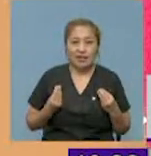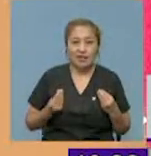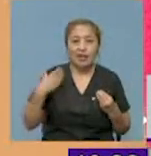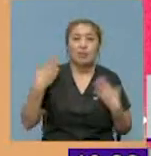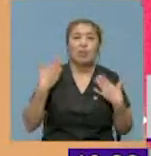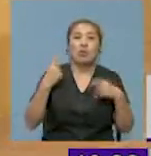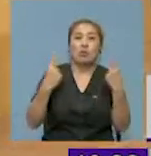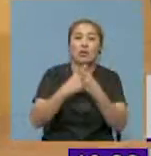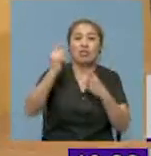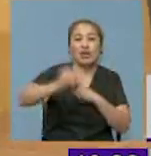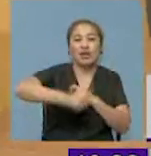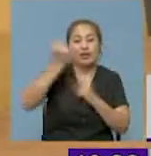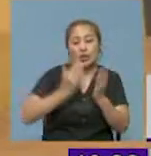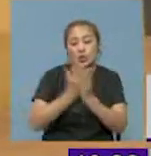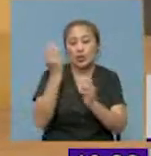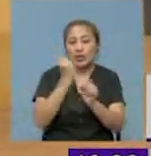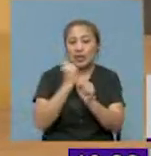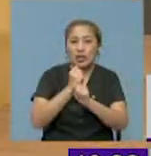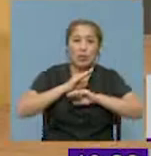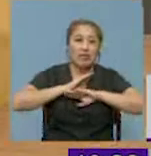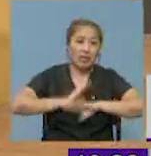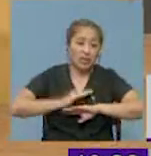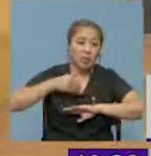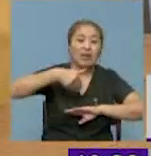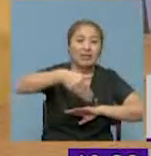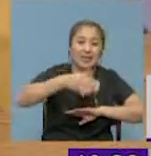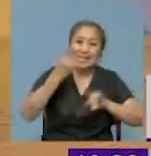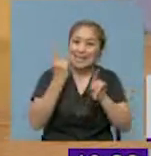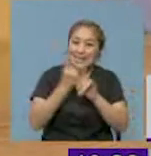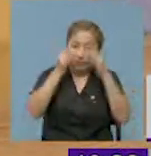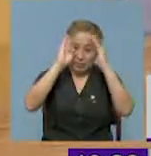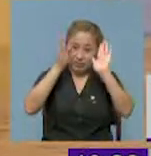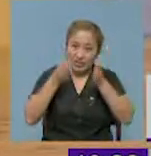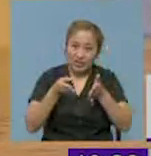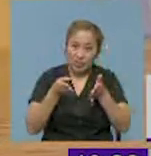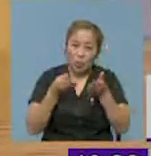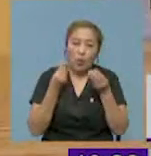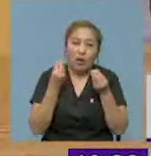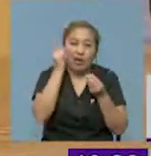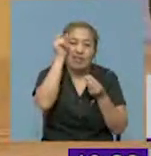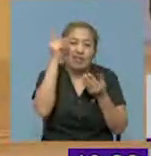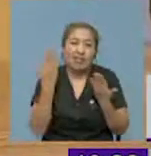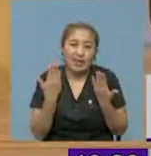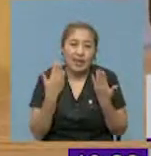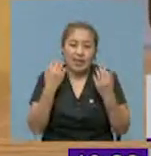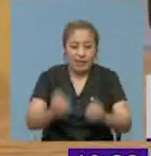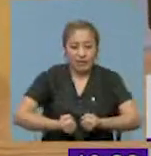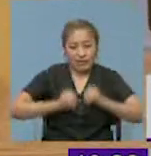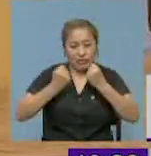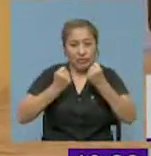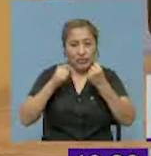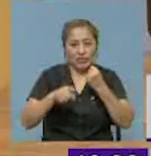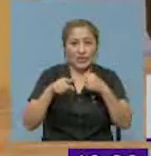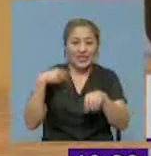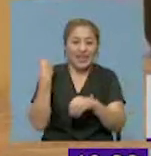ganar bien a partir de ahí a trabajar más tranquilo para el próximo pero siempre con esa mentalidad de hacernos fuerte muy fuerte que de